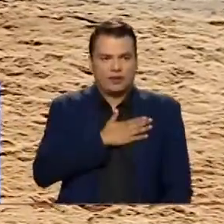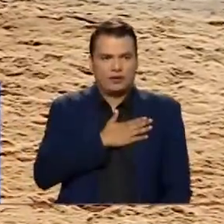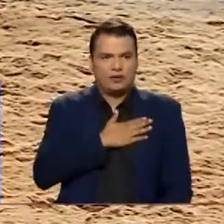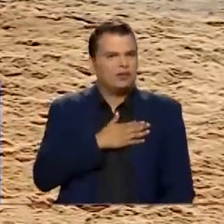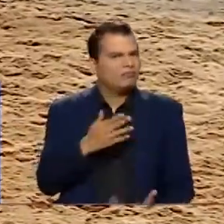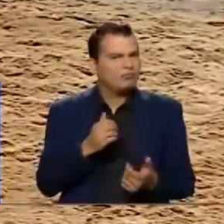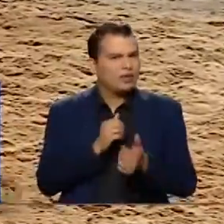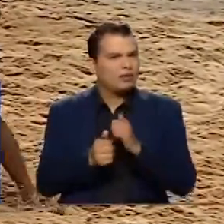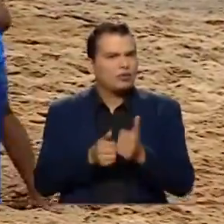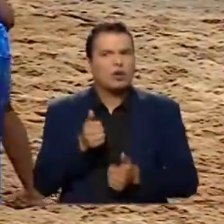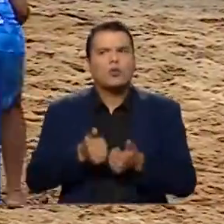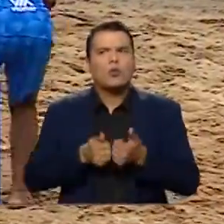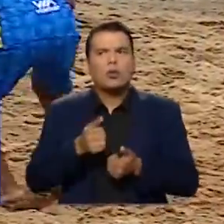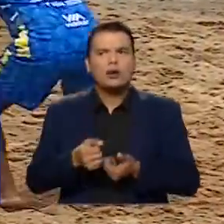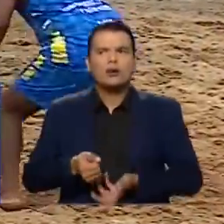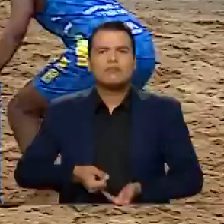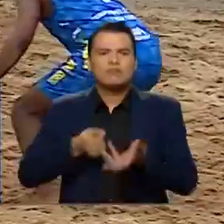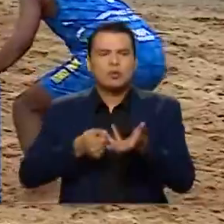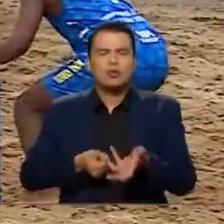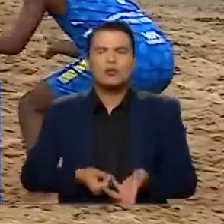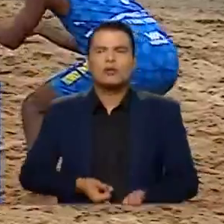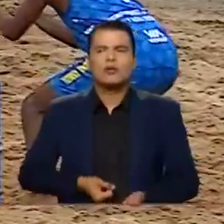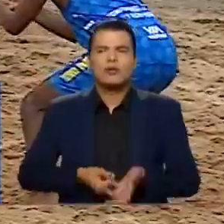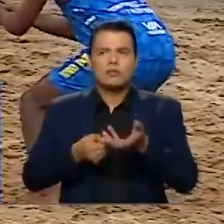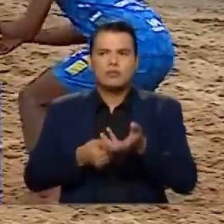vóley playa.